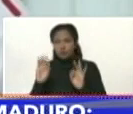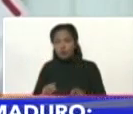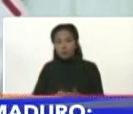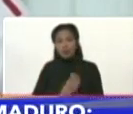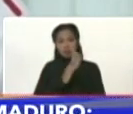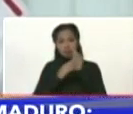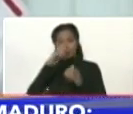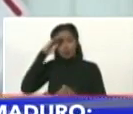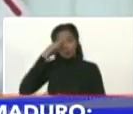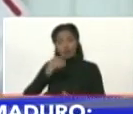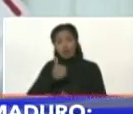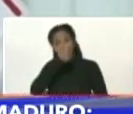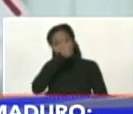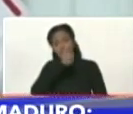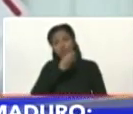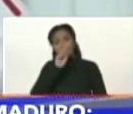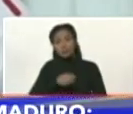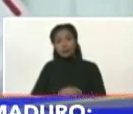comandante en jefe,